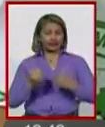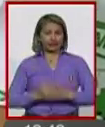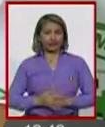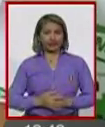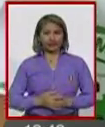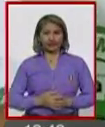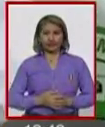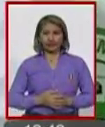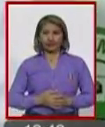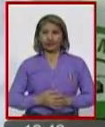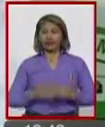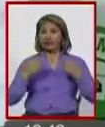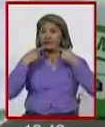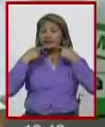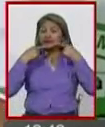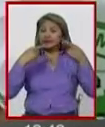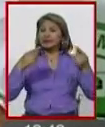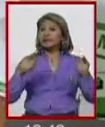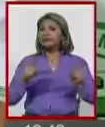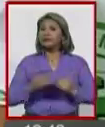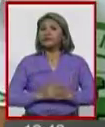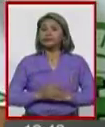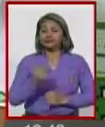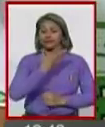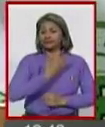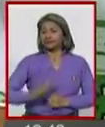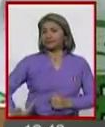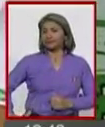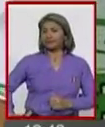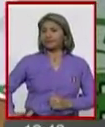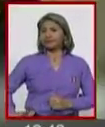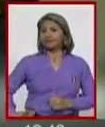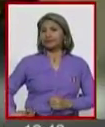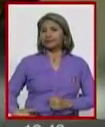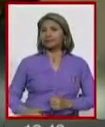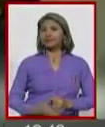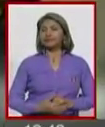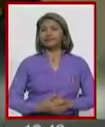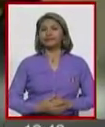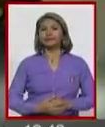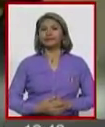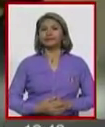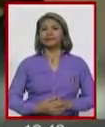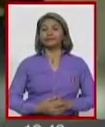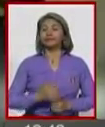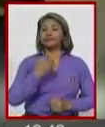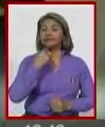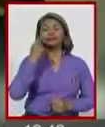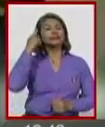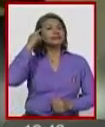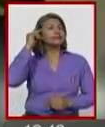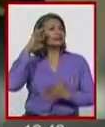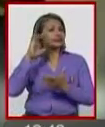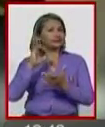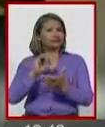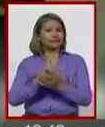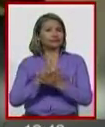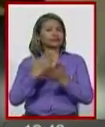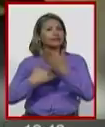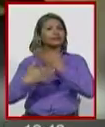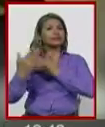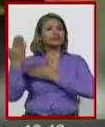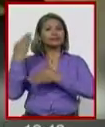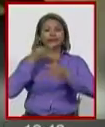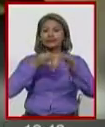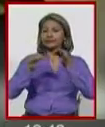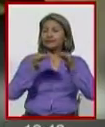Bueno, esa es una declaración de nuestro presidente de la República, en la cual creemos que antes